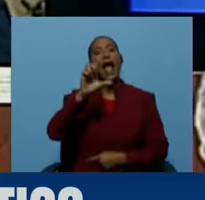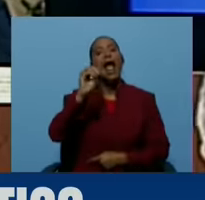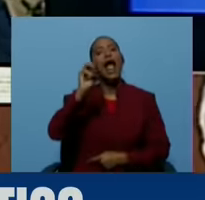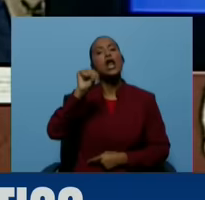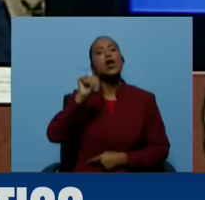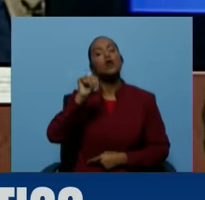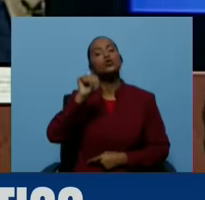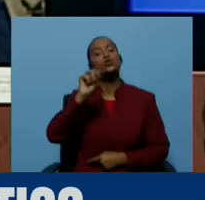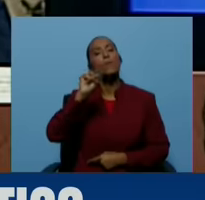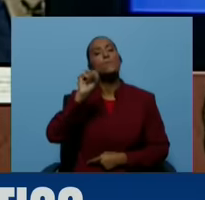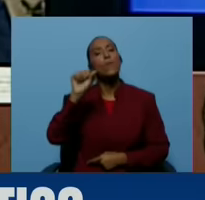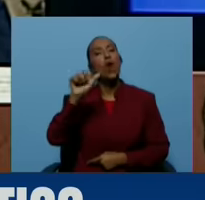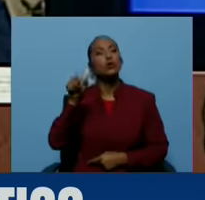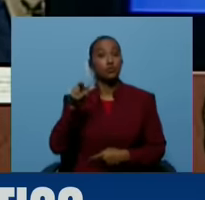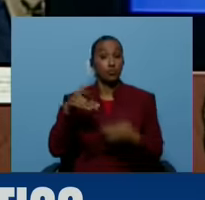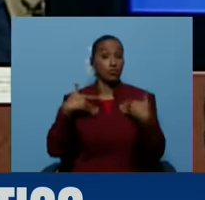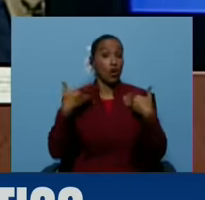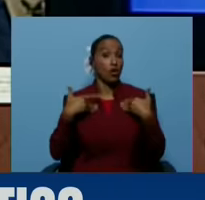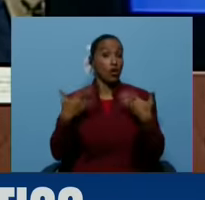quiso dirigir en Venezuela, que